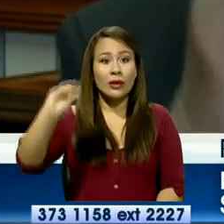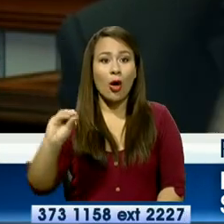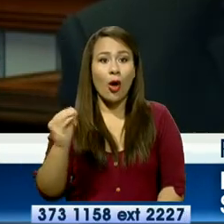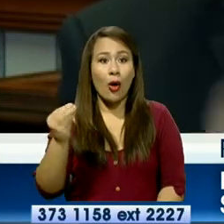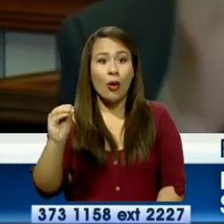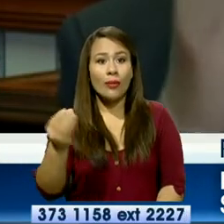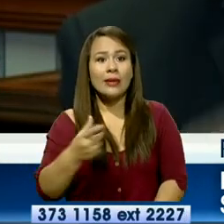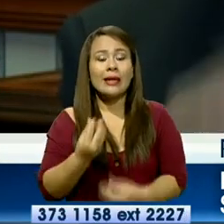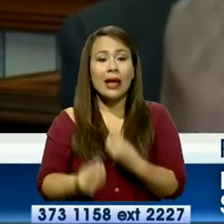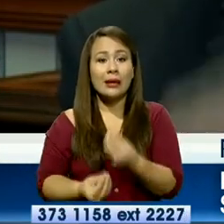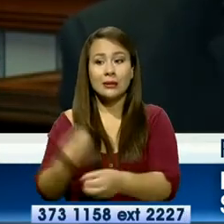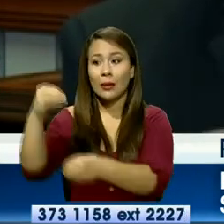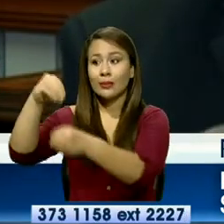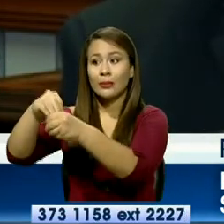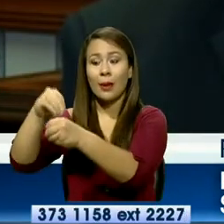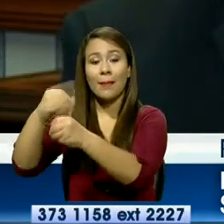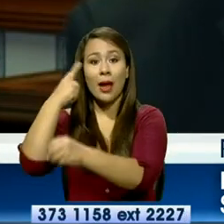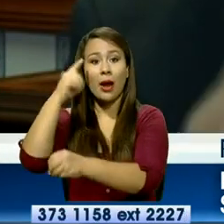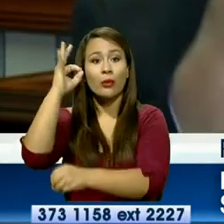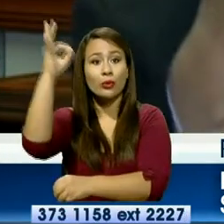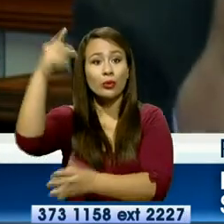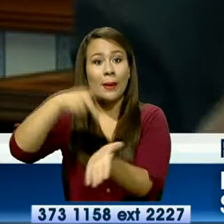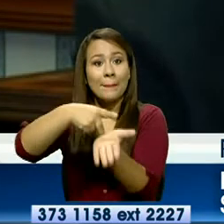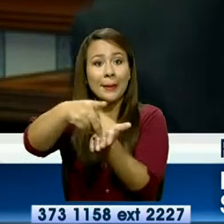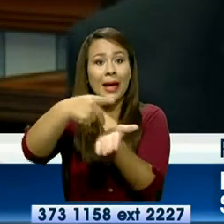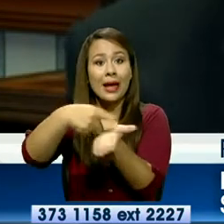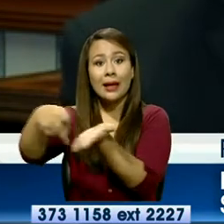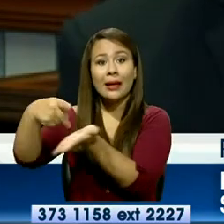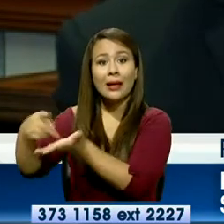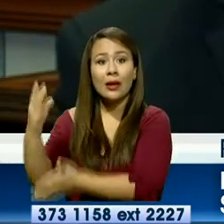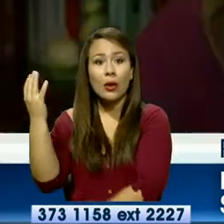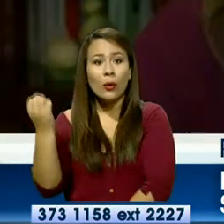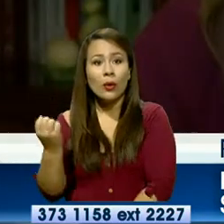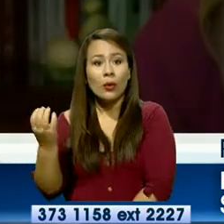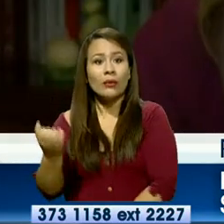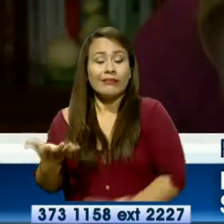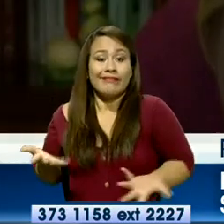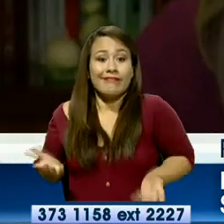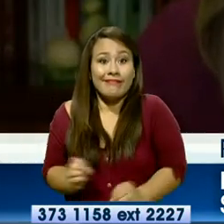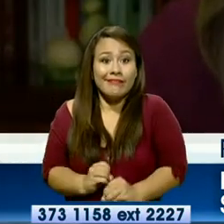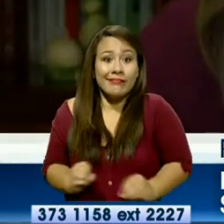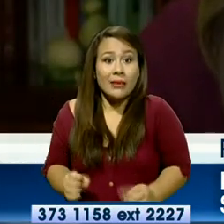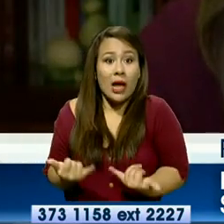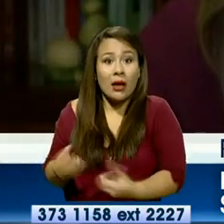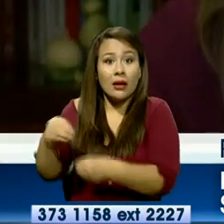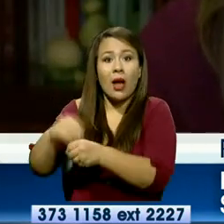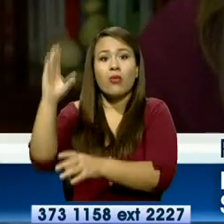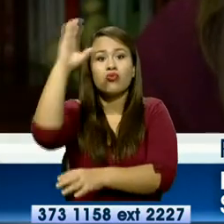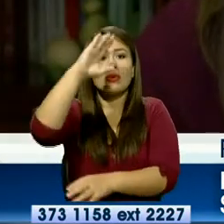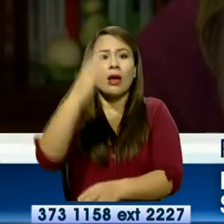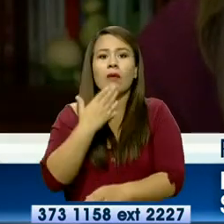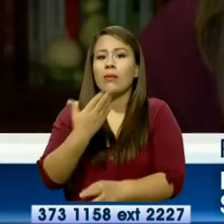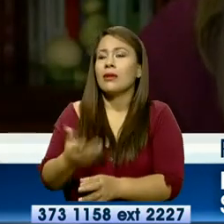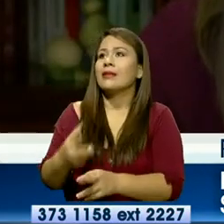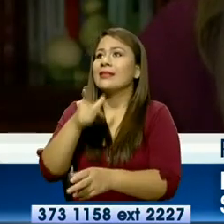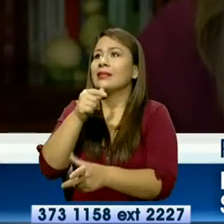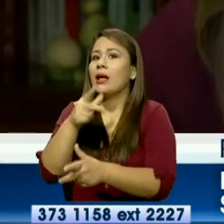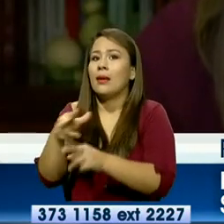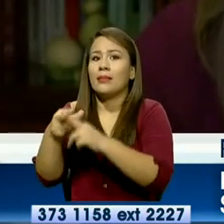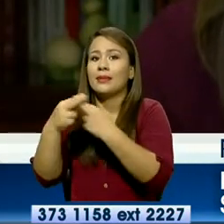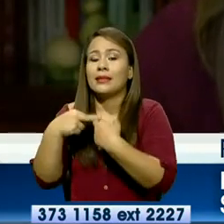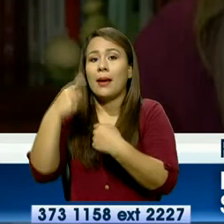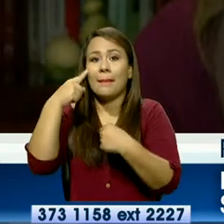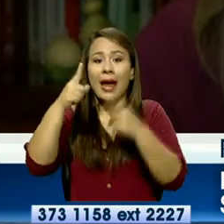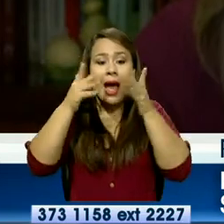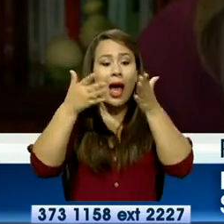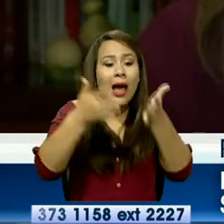reservas en el fondo de pensiones para las futuras generaciones hay que buscar el financiamiento para la atención de salud de los hijos